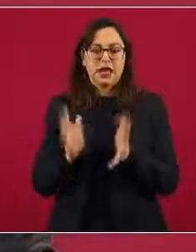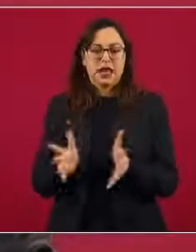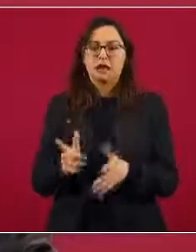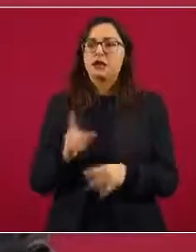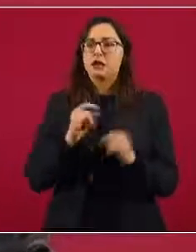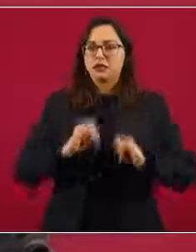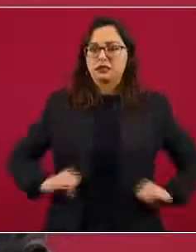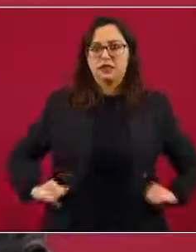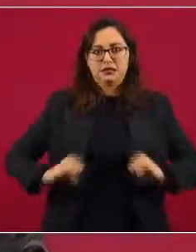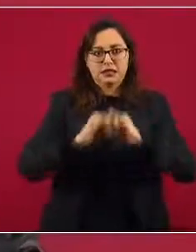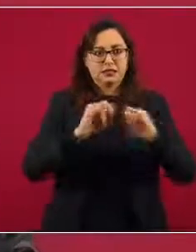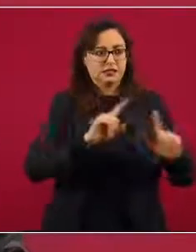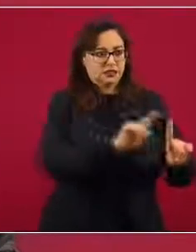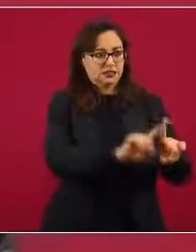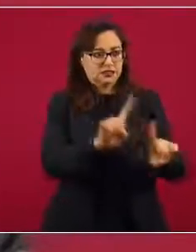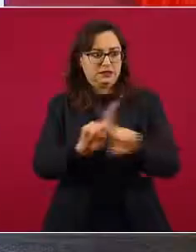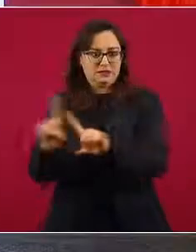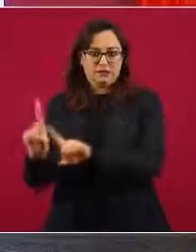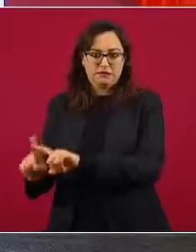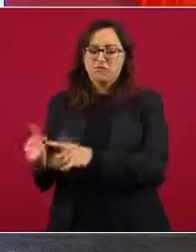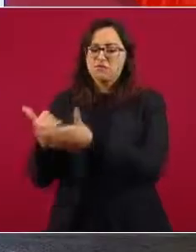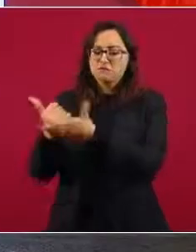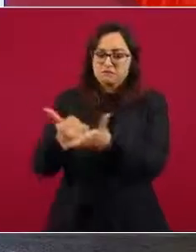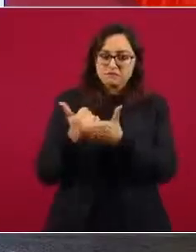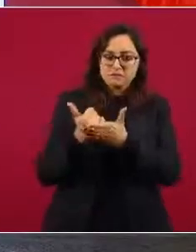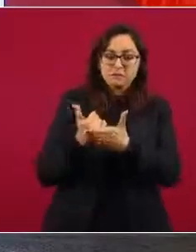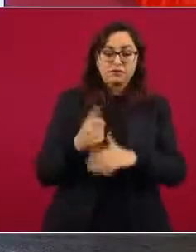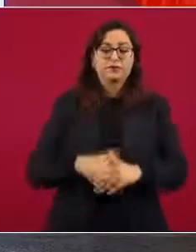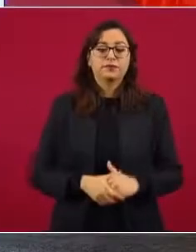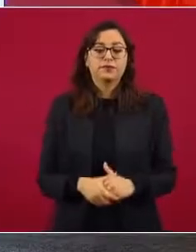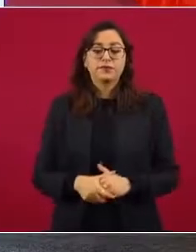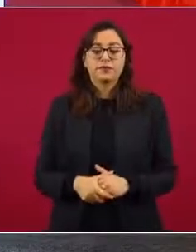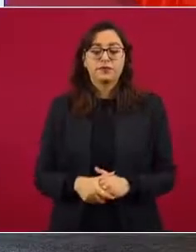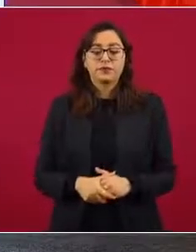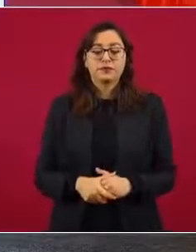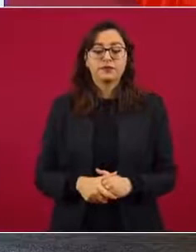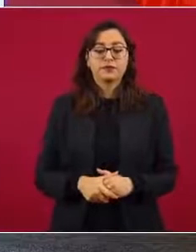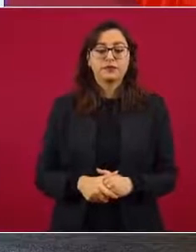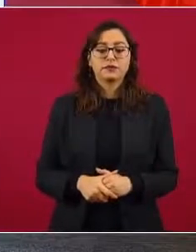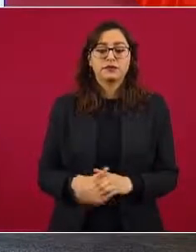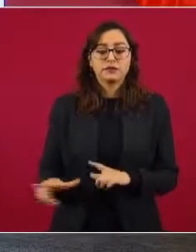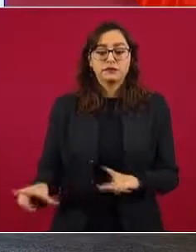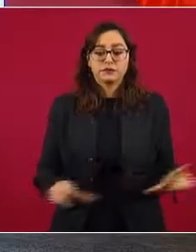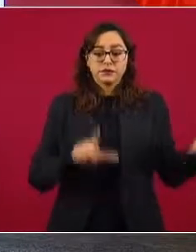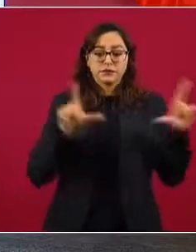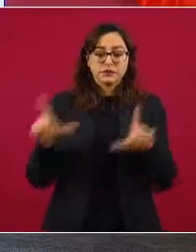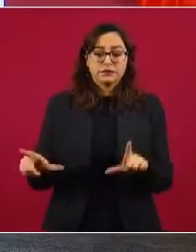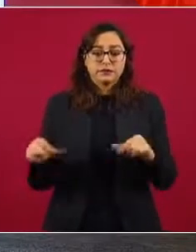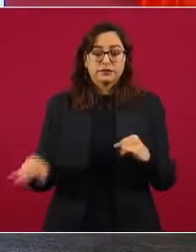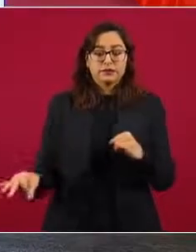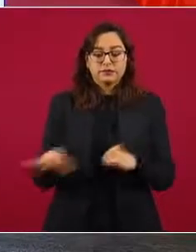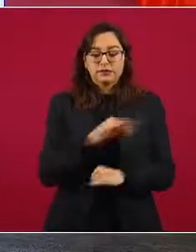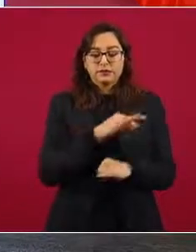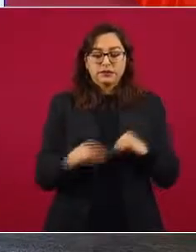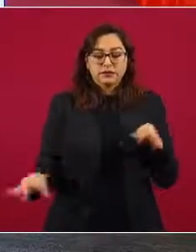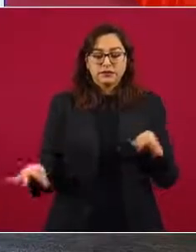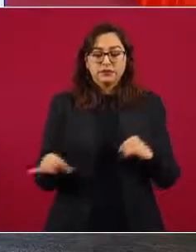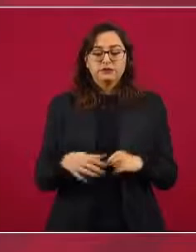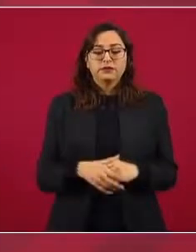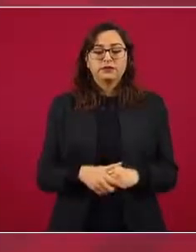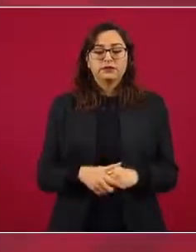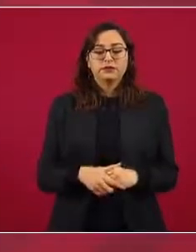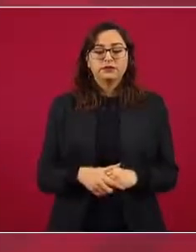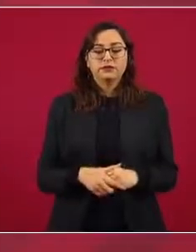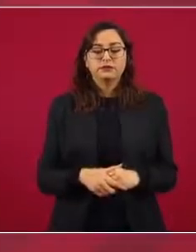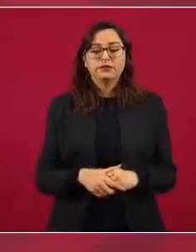de las distintas instituciones de salud. Y la última diapositiva de este informe técnico sintético